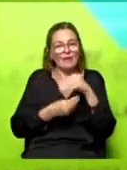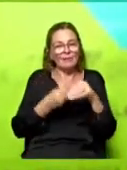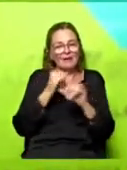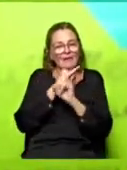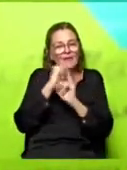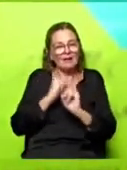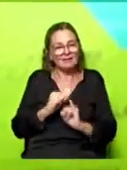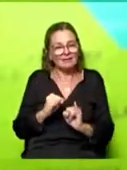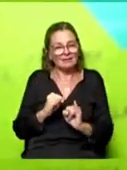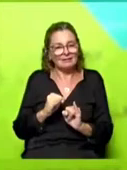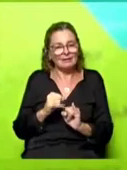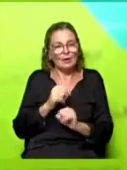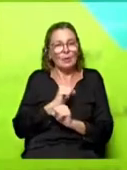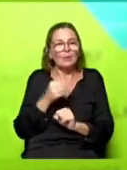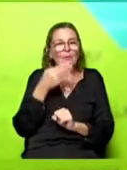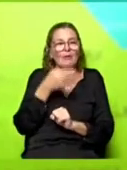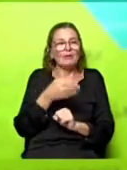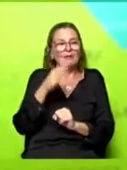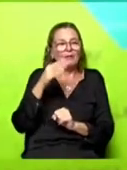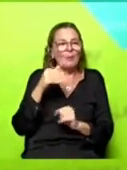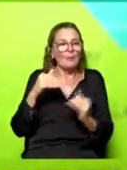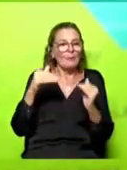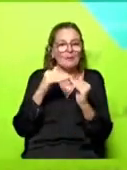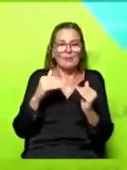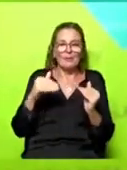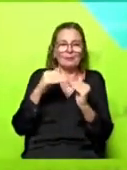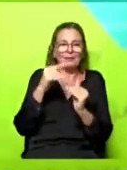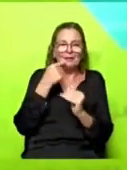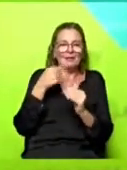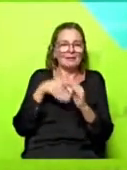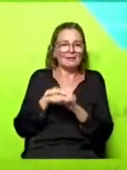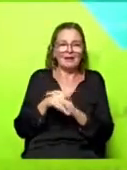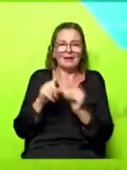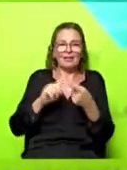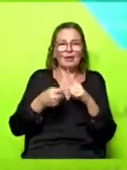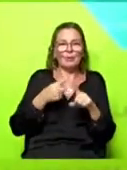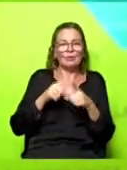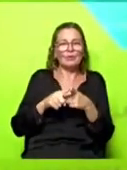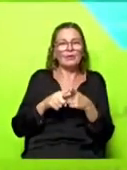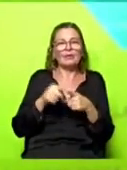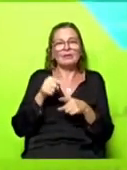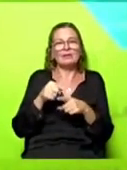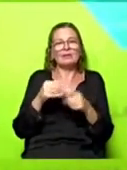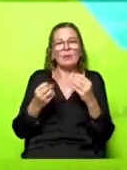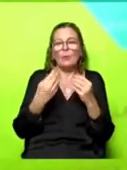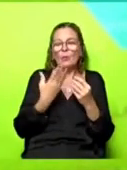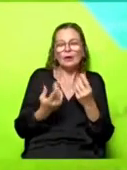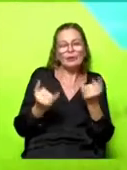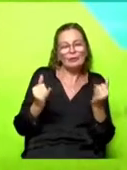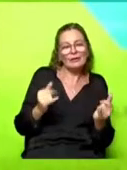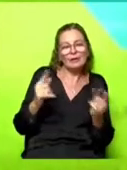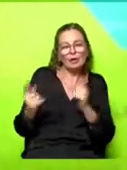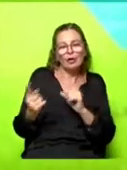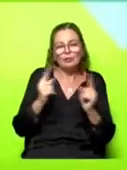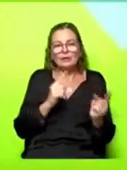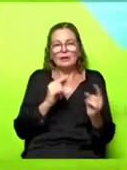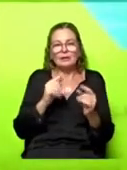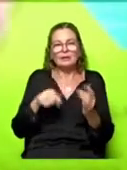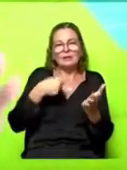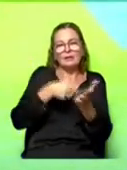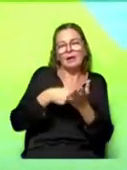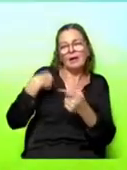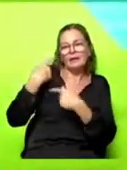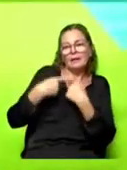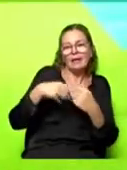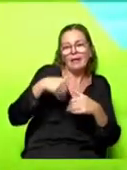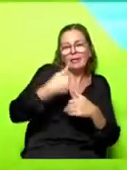felices. Entonces, no podemos ir cayendo en esa misma lógica de entrar en la discusión académica de si es justo o no es justo, si el capital se hereda o se